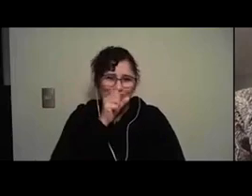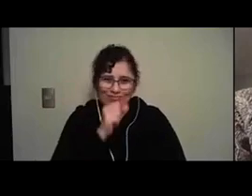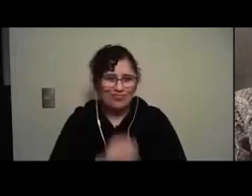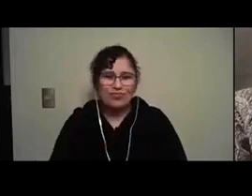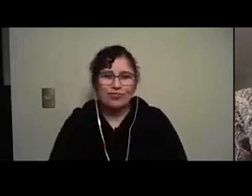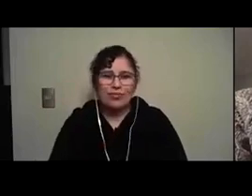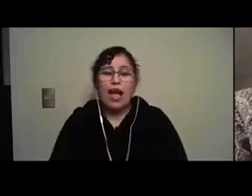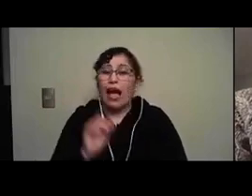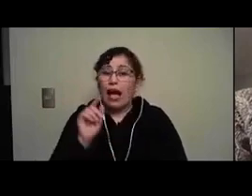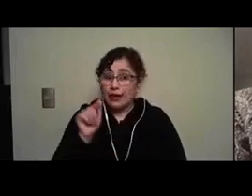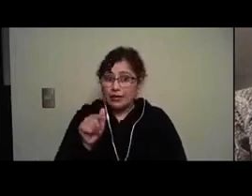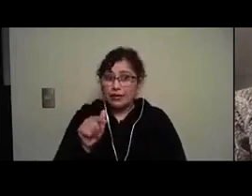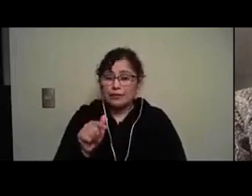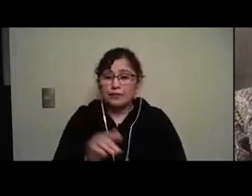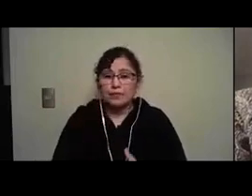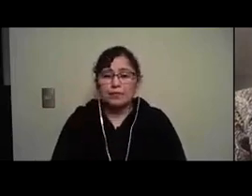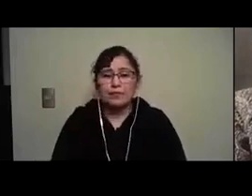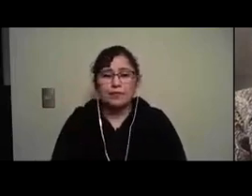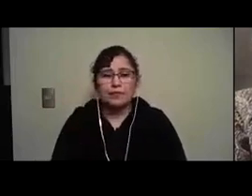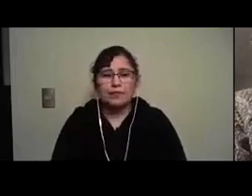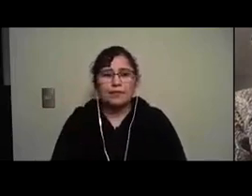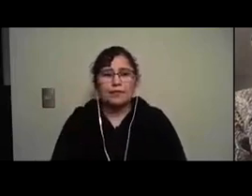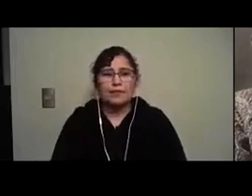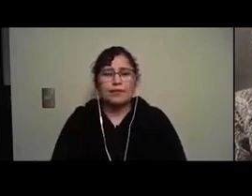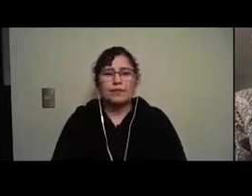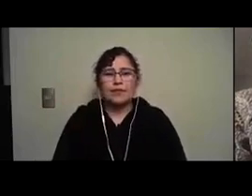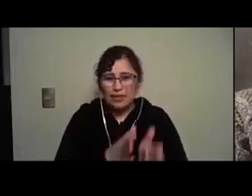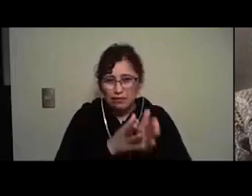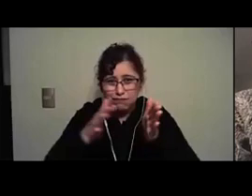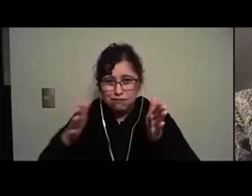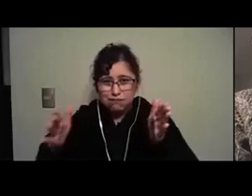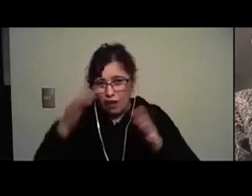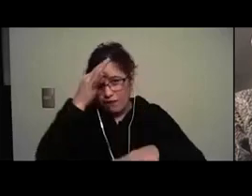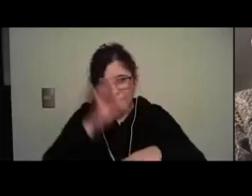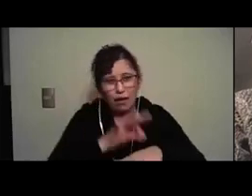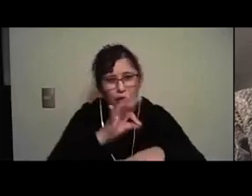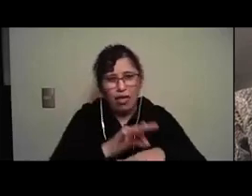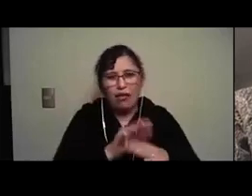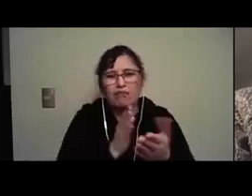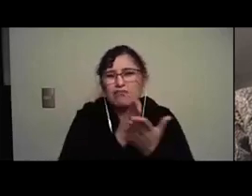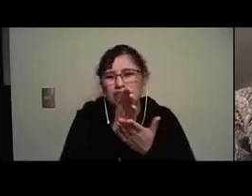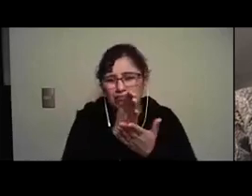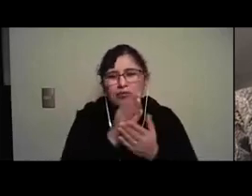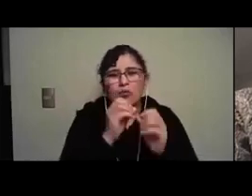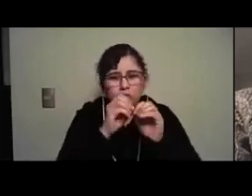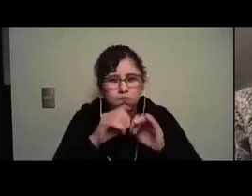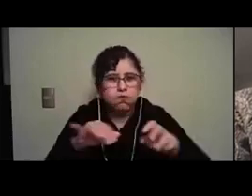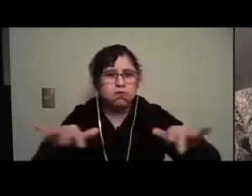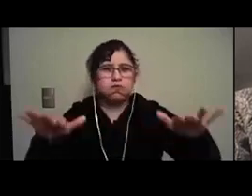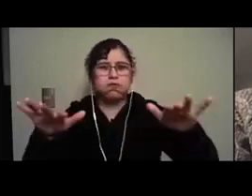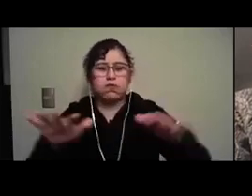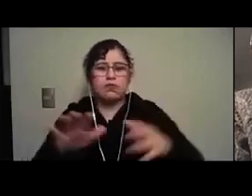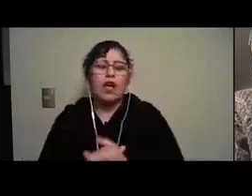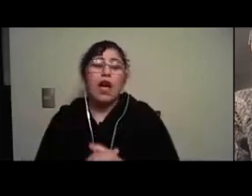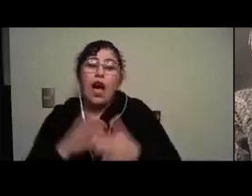es donde vienen y se desencadenan una serie de patologías en la población adulta mayor, um,